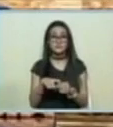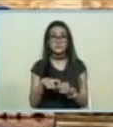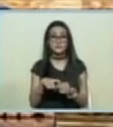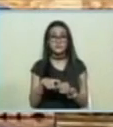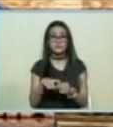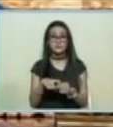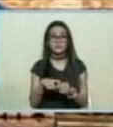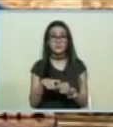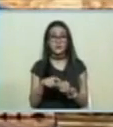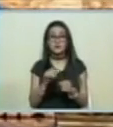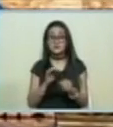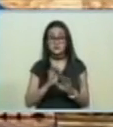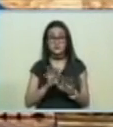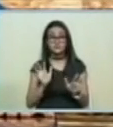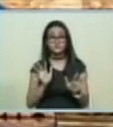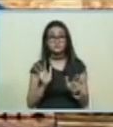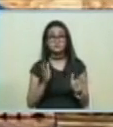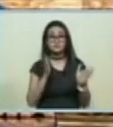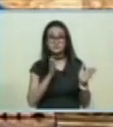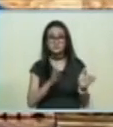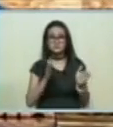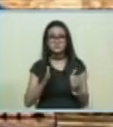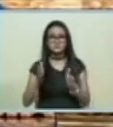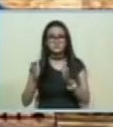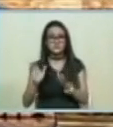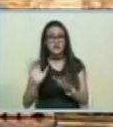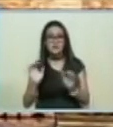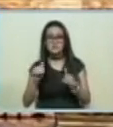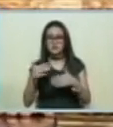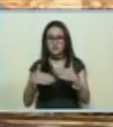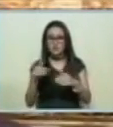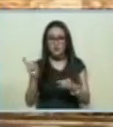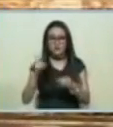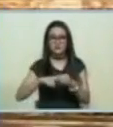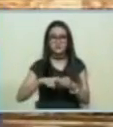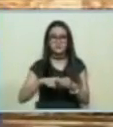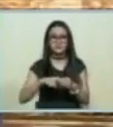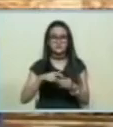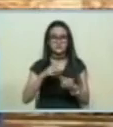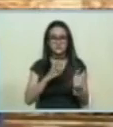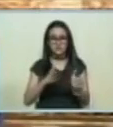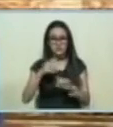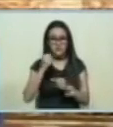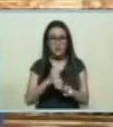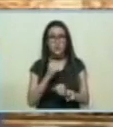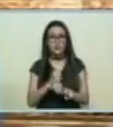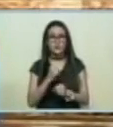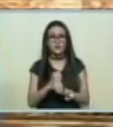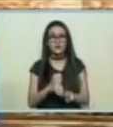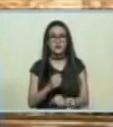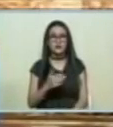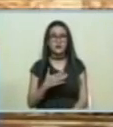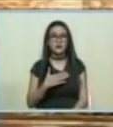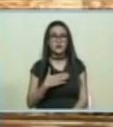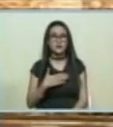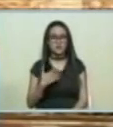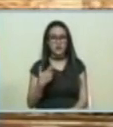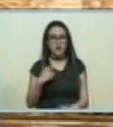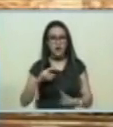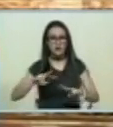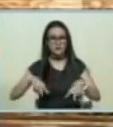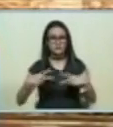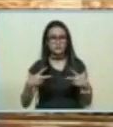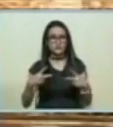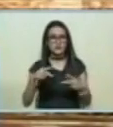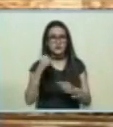y están en las fases diversas de incorporación y conexión del Plan Chamba Juvenil. Yo quisiera que hiciéramos una actualización.